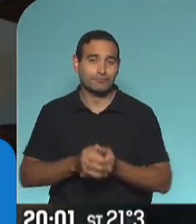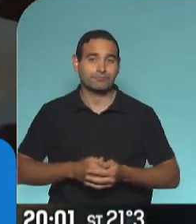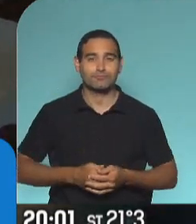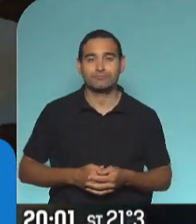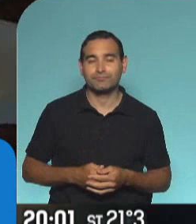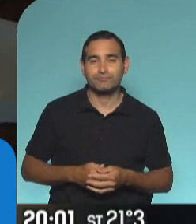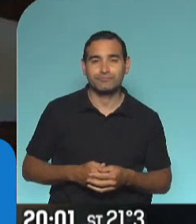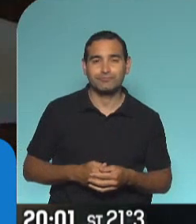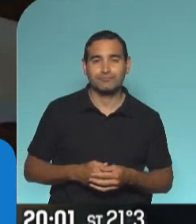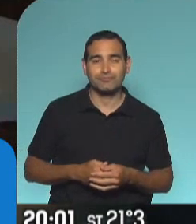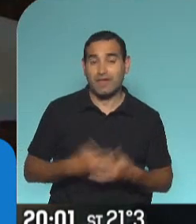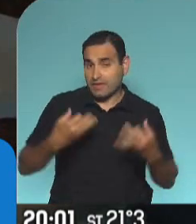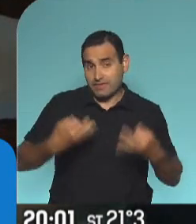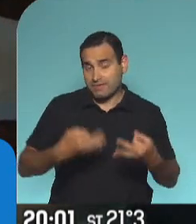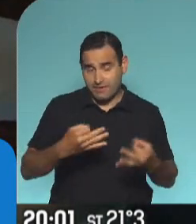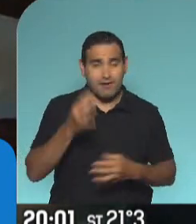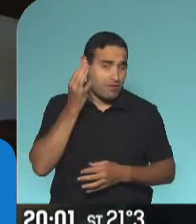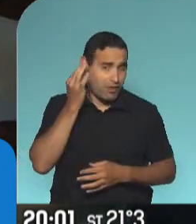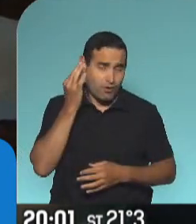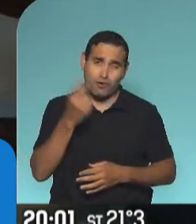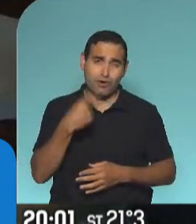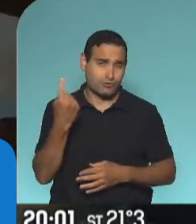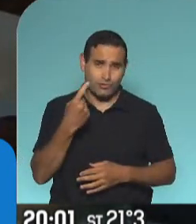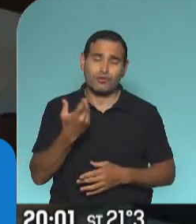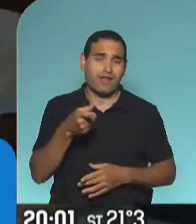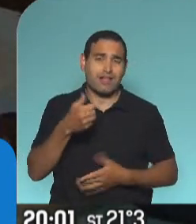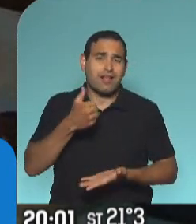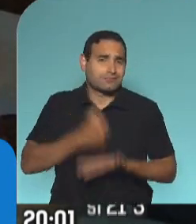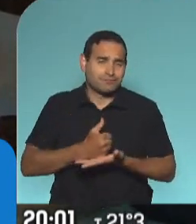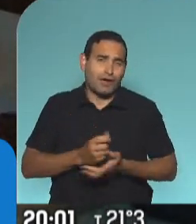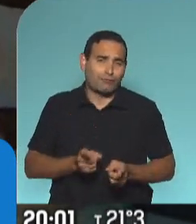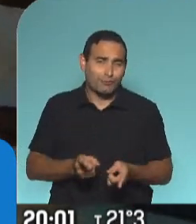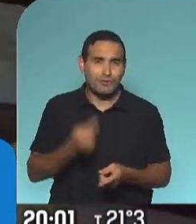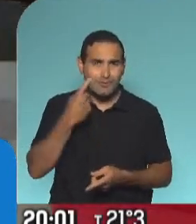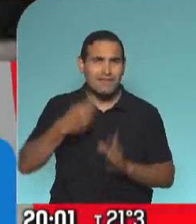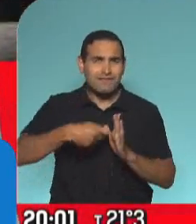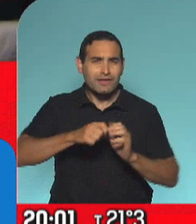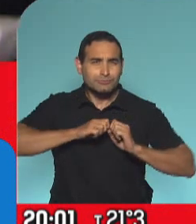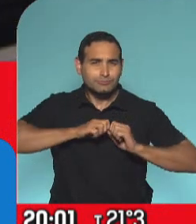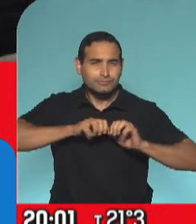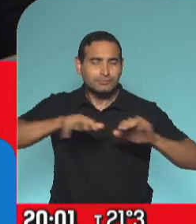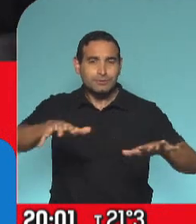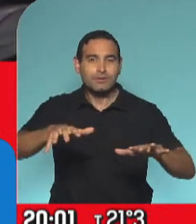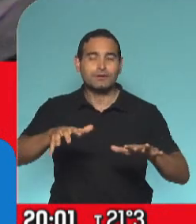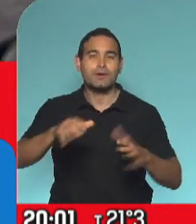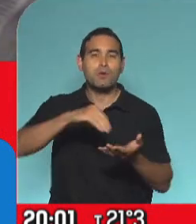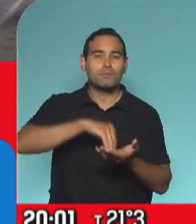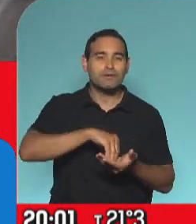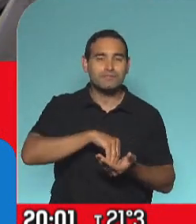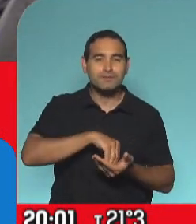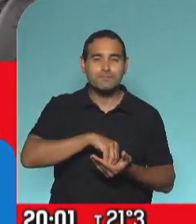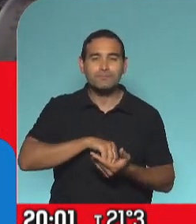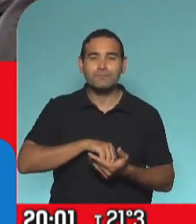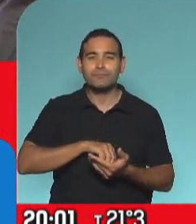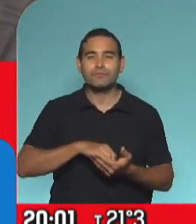alguna, merece. Está presente en estos videos que se han viralizado, en estas composiciones que